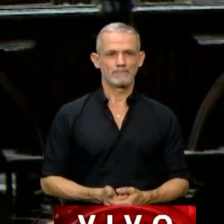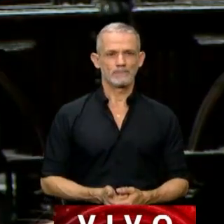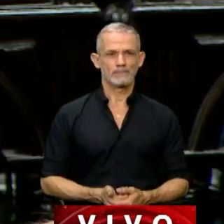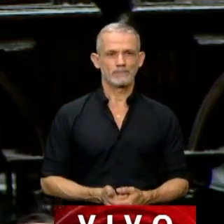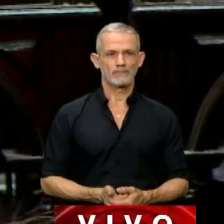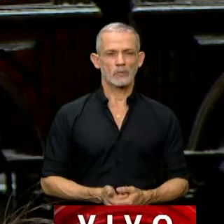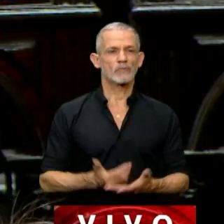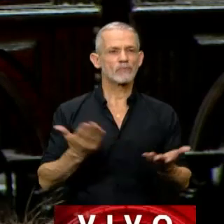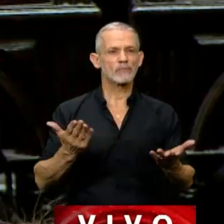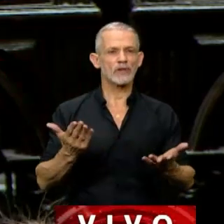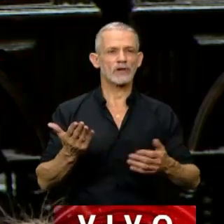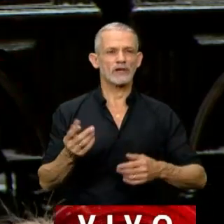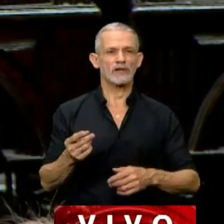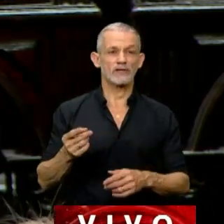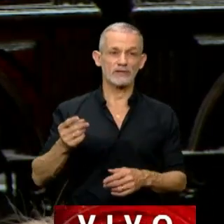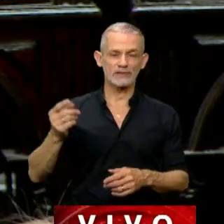venimos